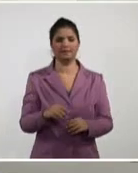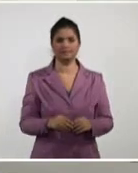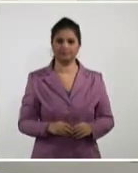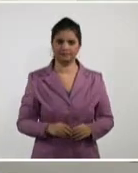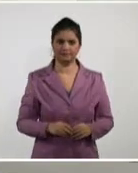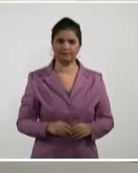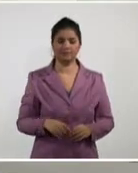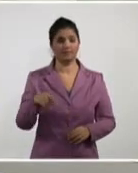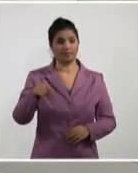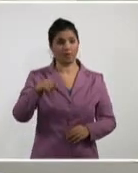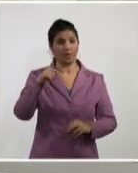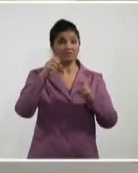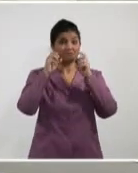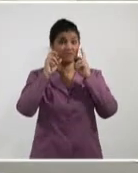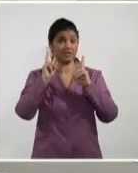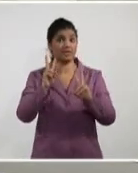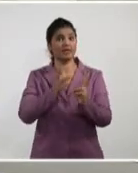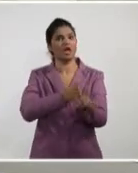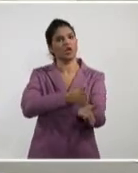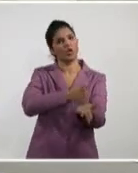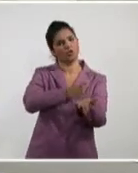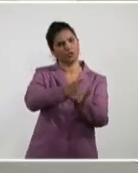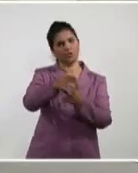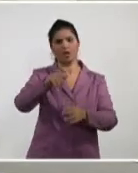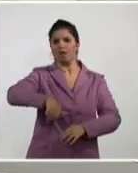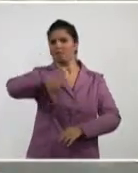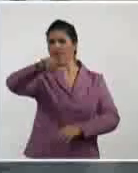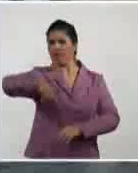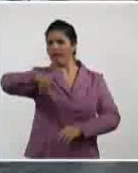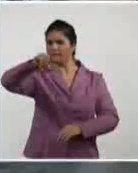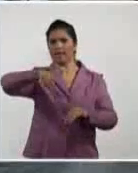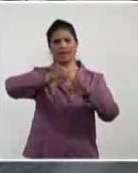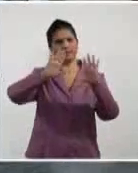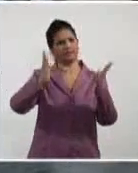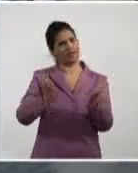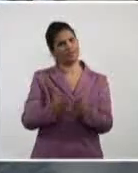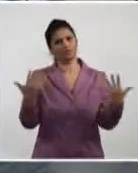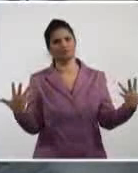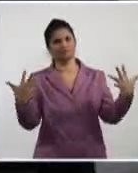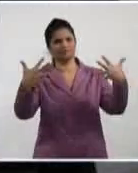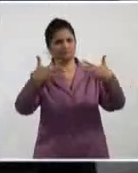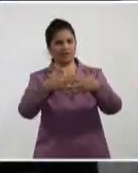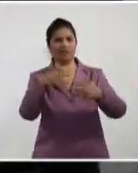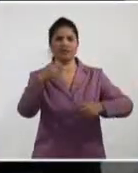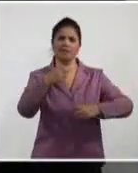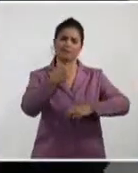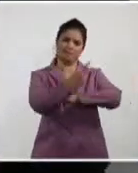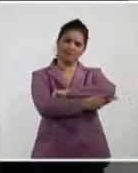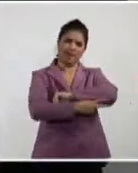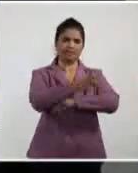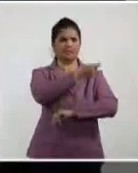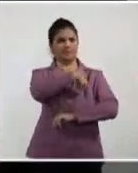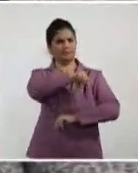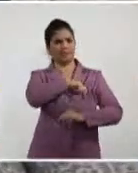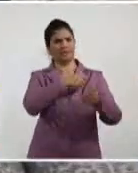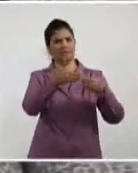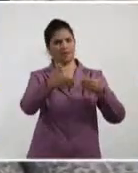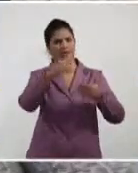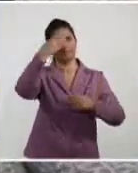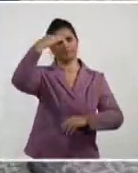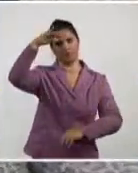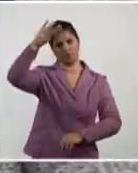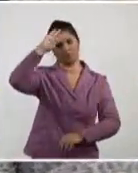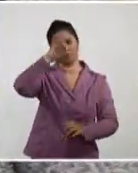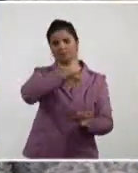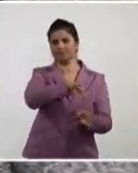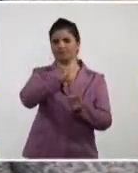su carrera continúa entre Panamá, España y Cuba. En agradecimiento a su tierra natal Santa Clara y a su formación